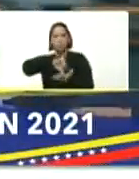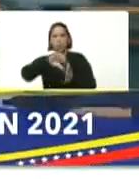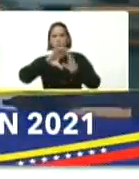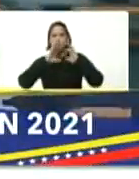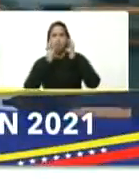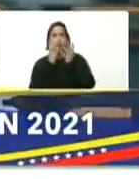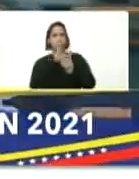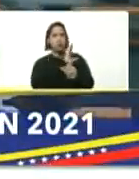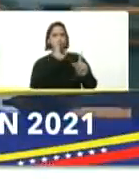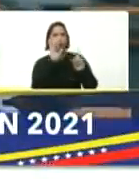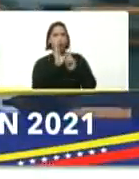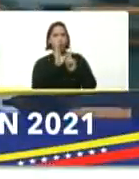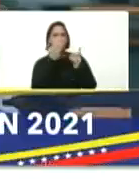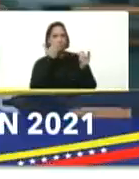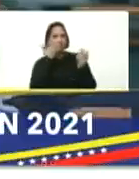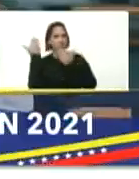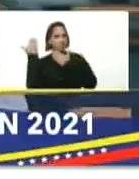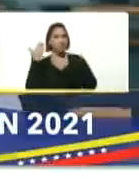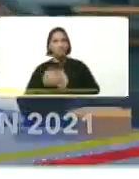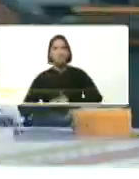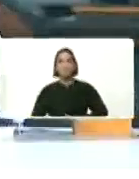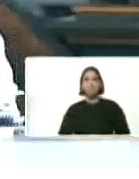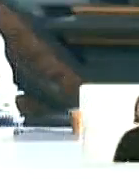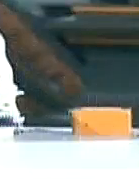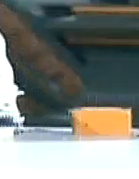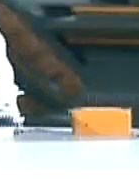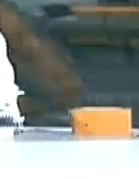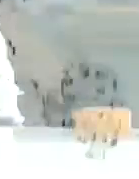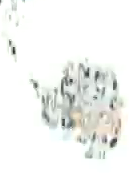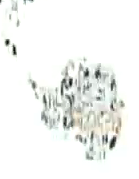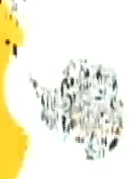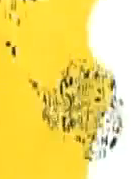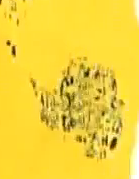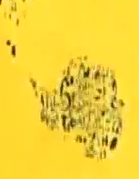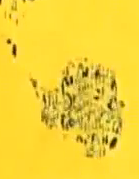la cultura. Adelante, video.